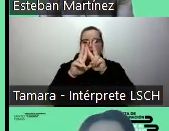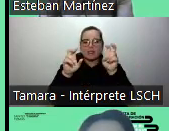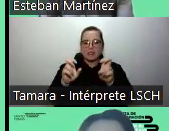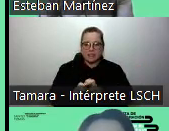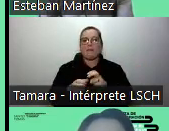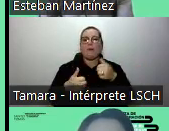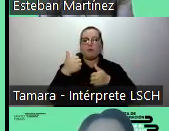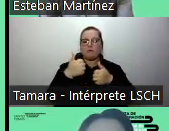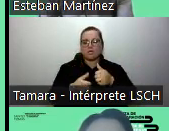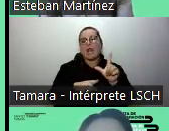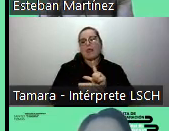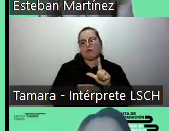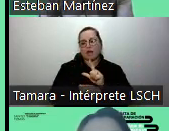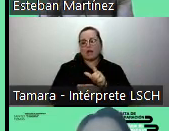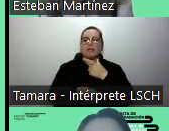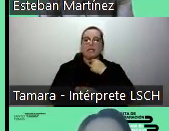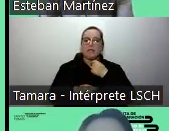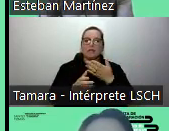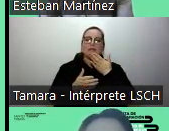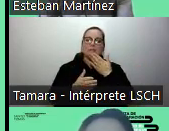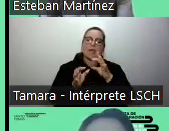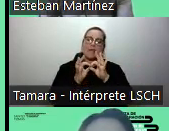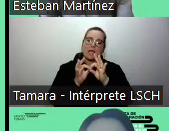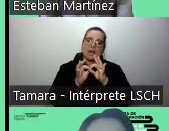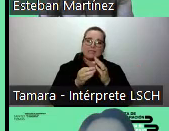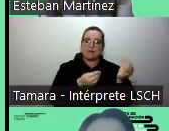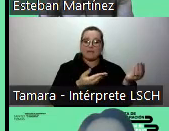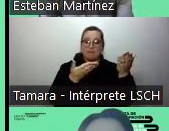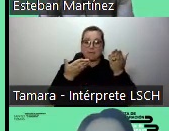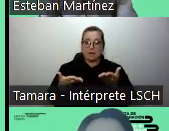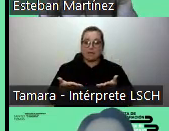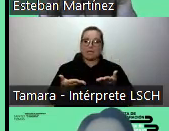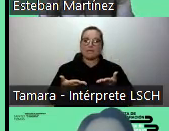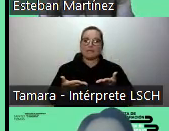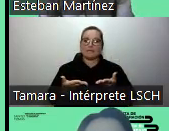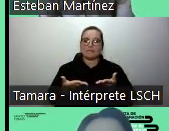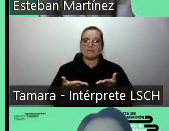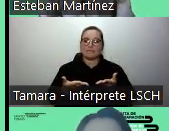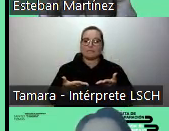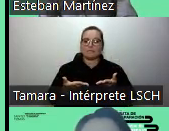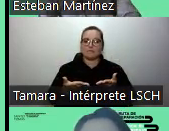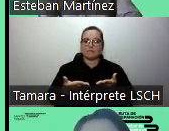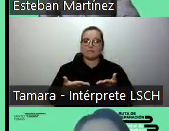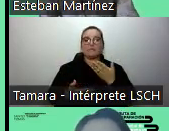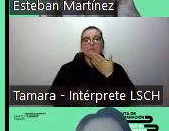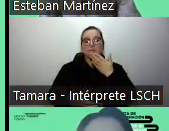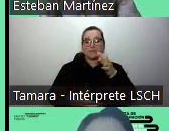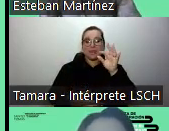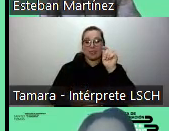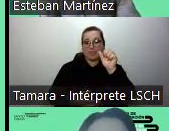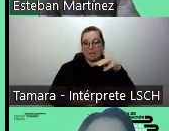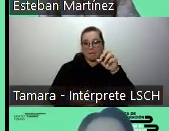laboral quiero dar las gracias y dar la bienvenida e cierto a Tamara